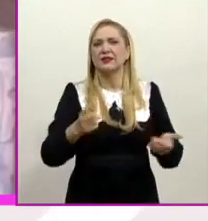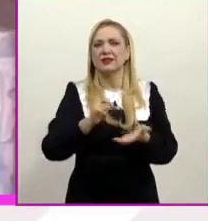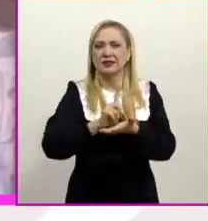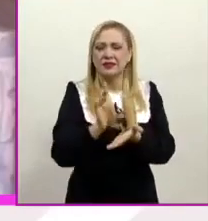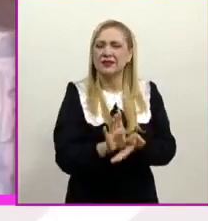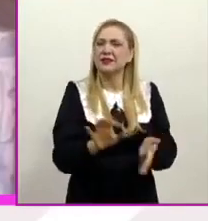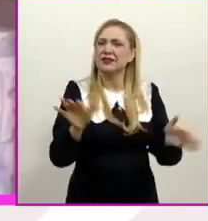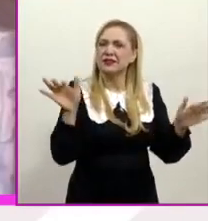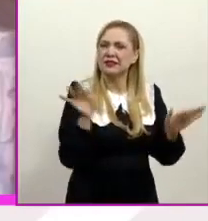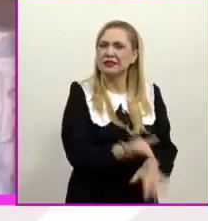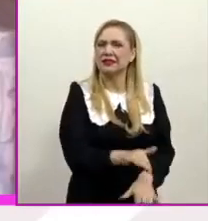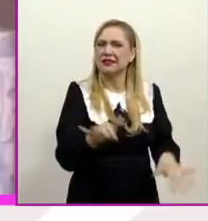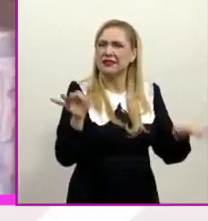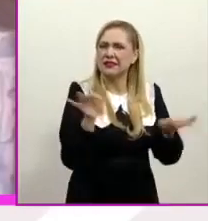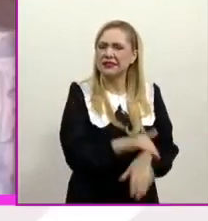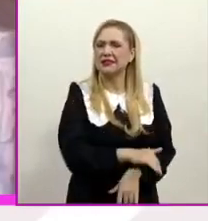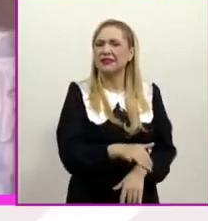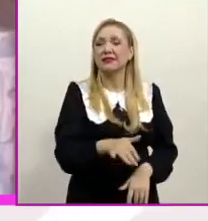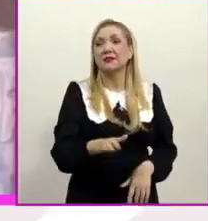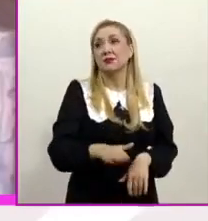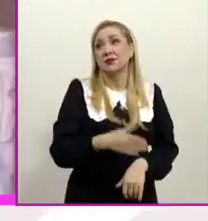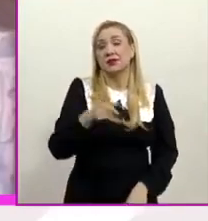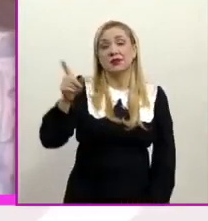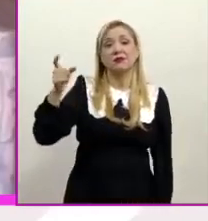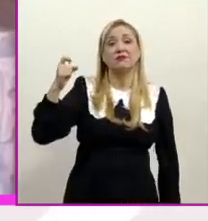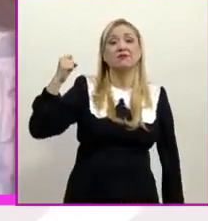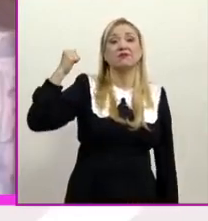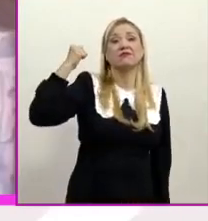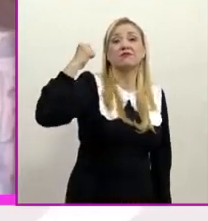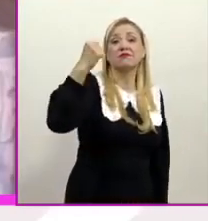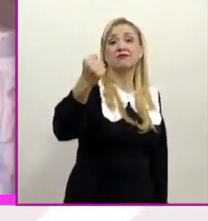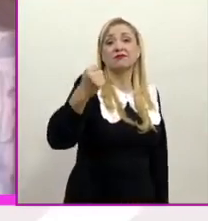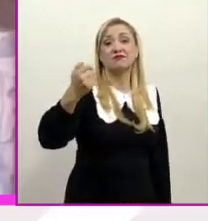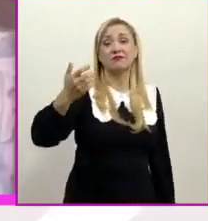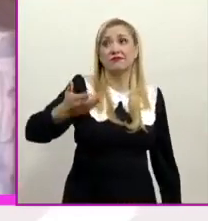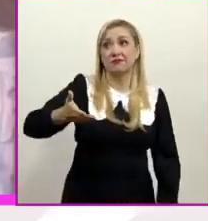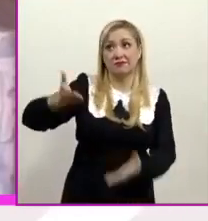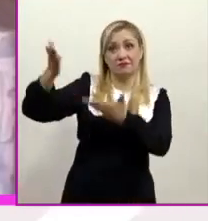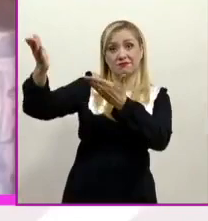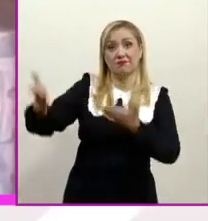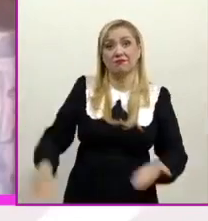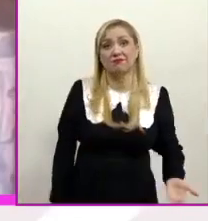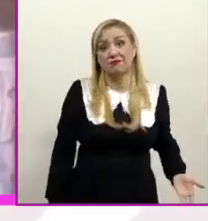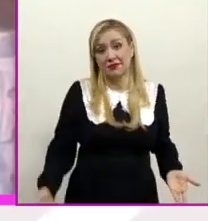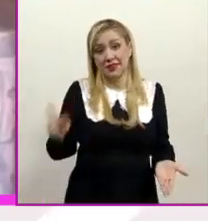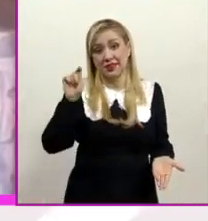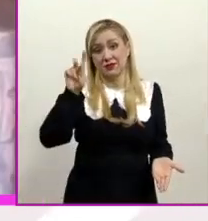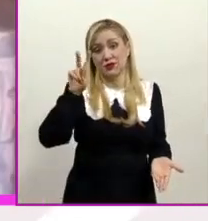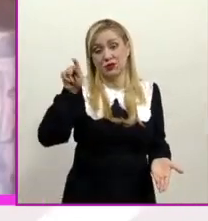mirada de quien mira, de quien tiene el poder. ¿Quién cuenta las historias? ¿Quién tiene el poder?